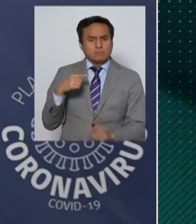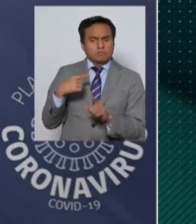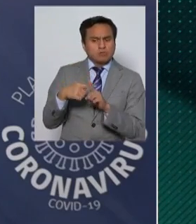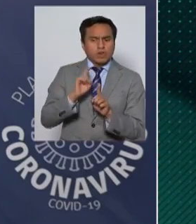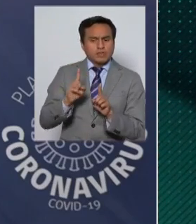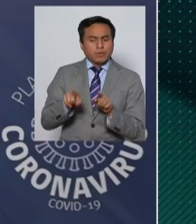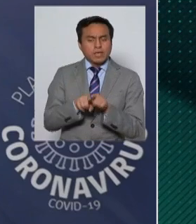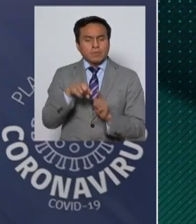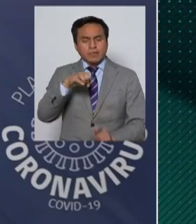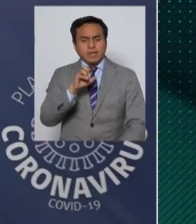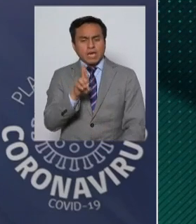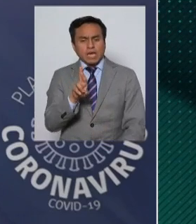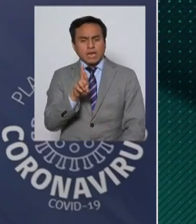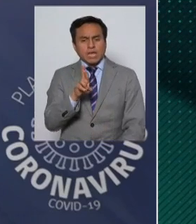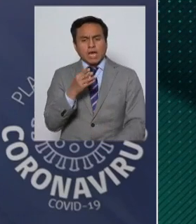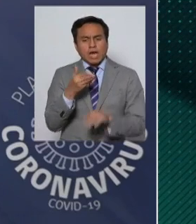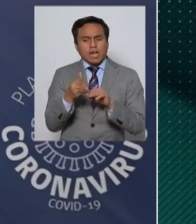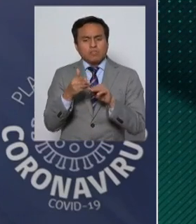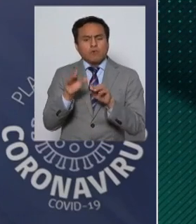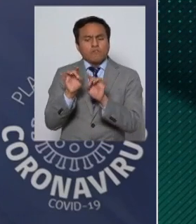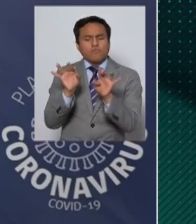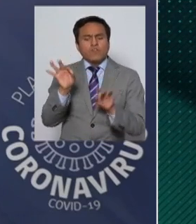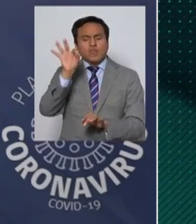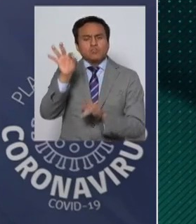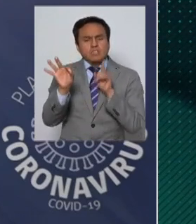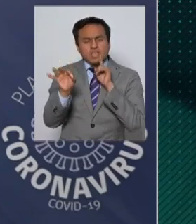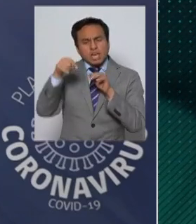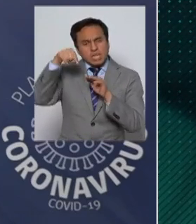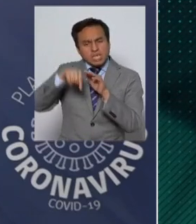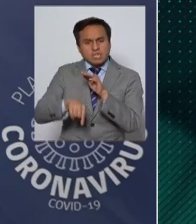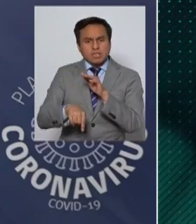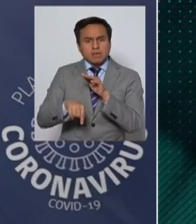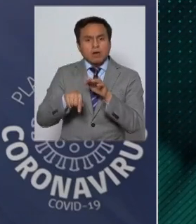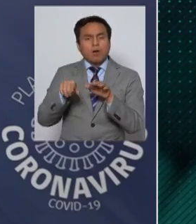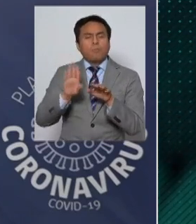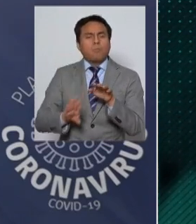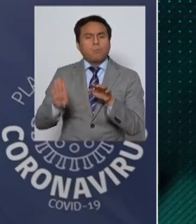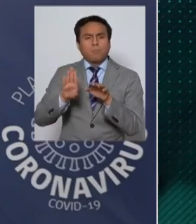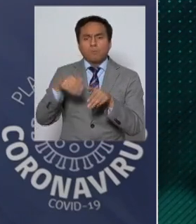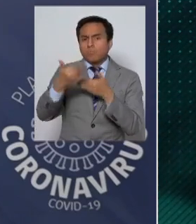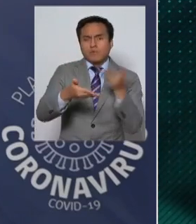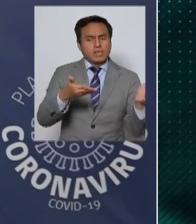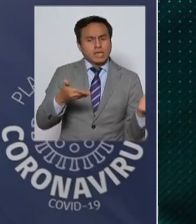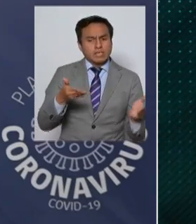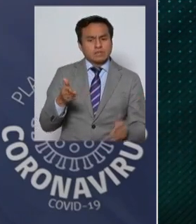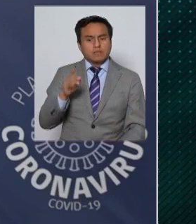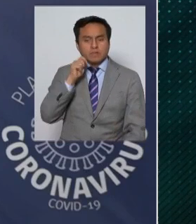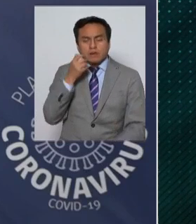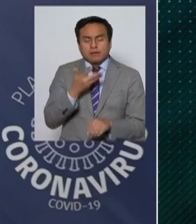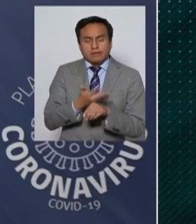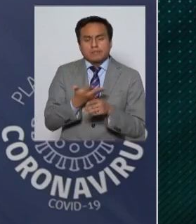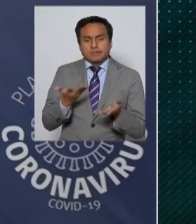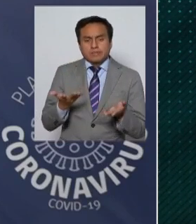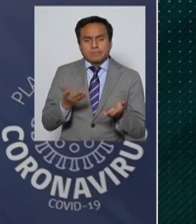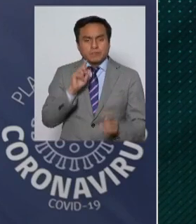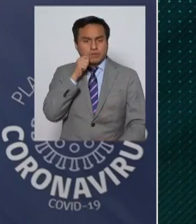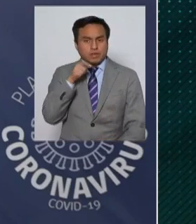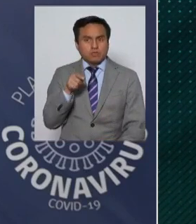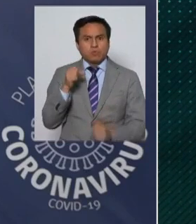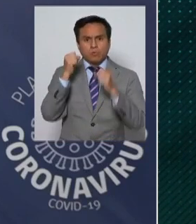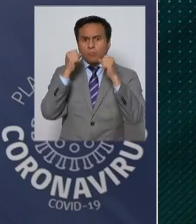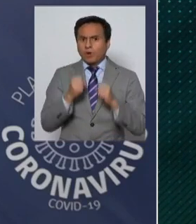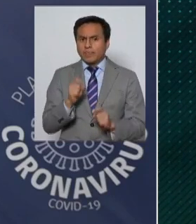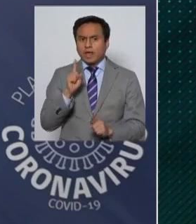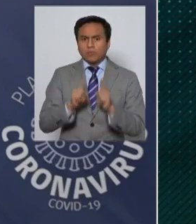que el PCR detecte restos del virus que en realidad está inactivo, no infectante, existe. Y eso puede